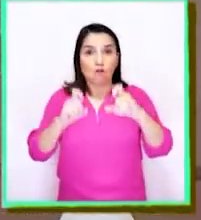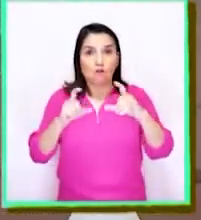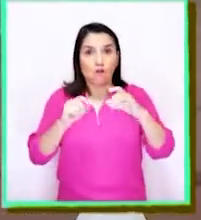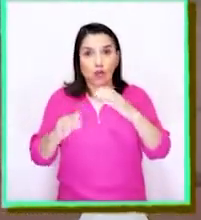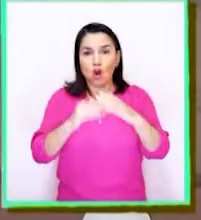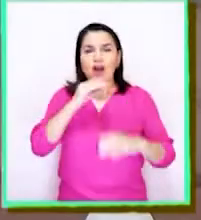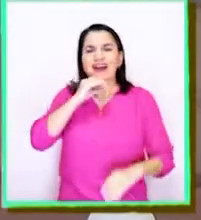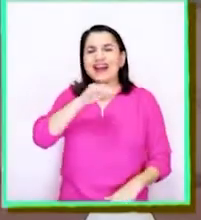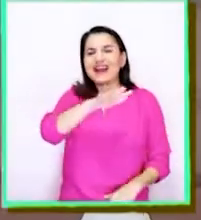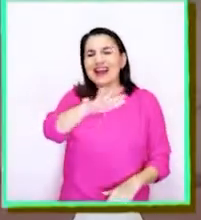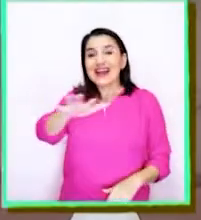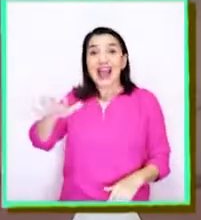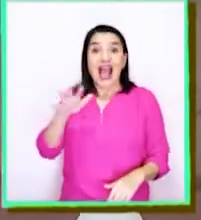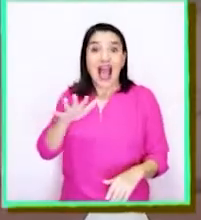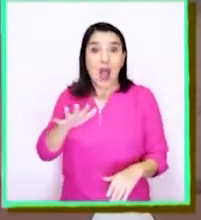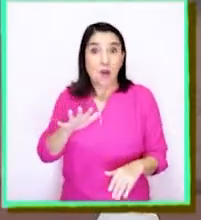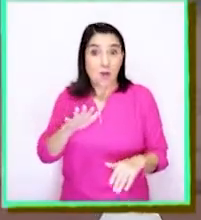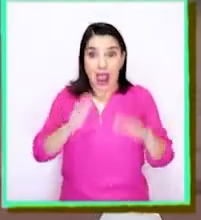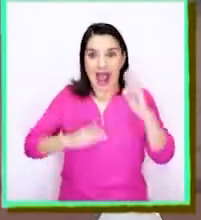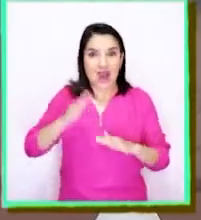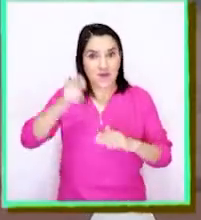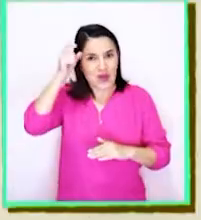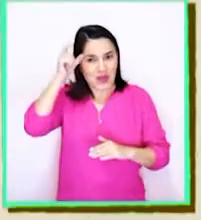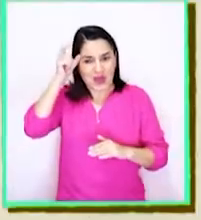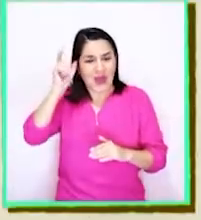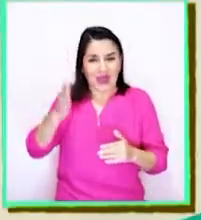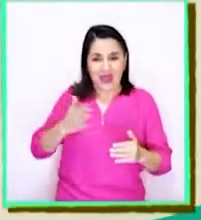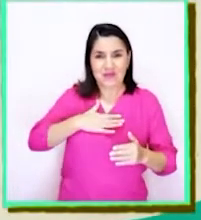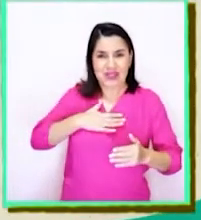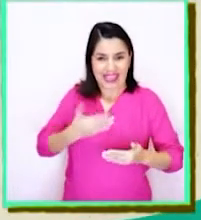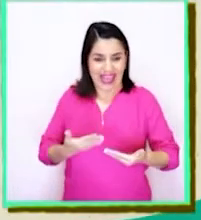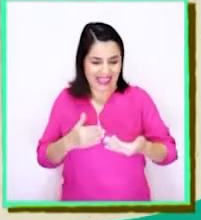mandaron una foto del campo. Capaz que sea la Delfina.